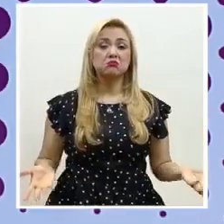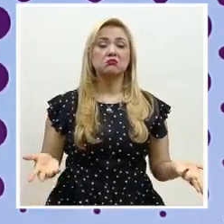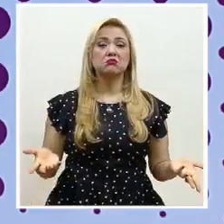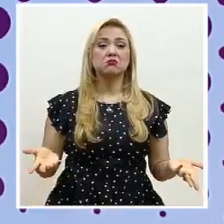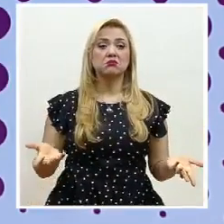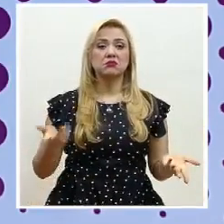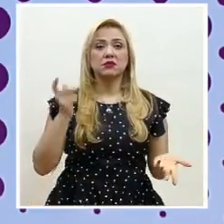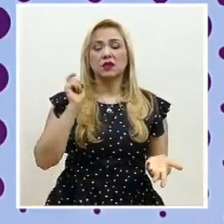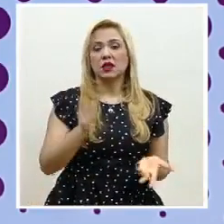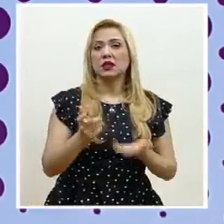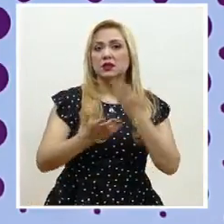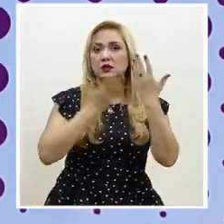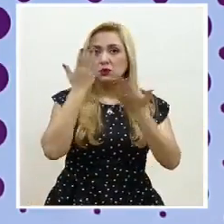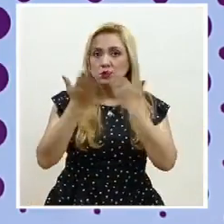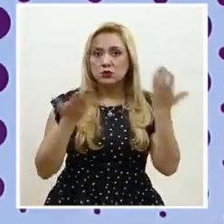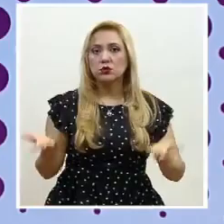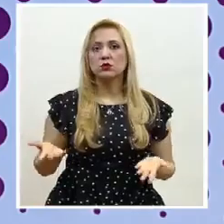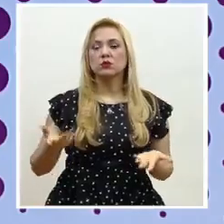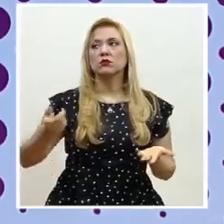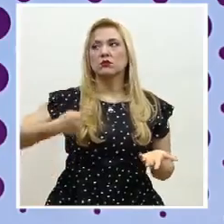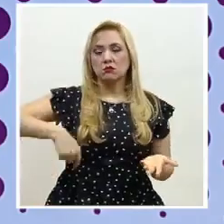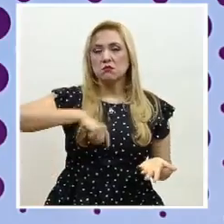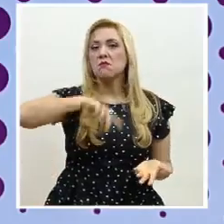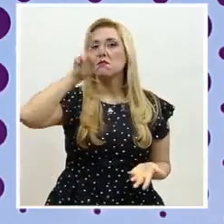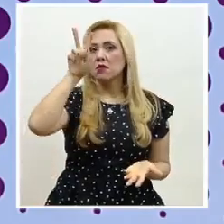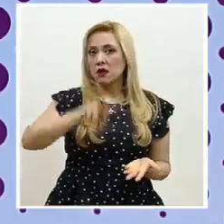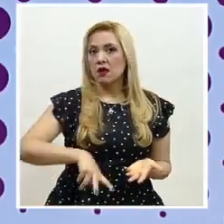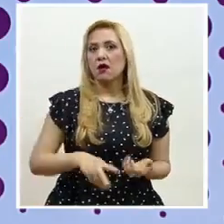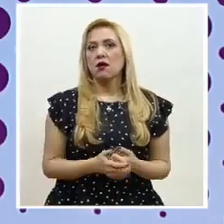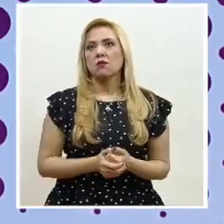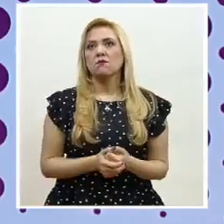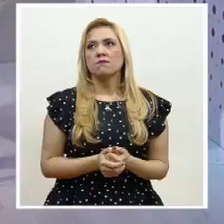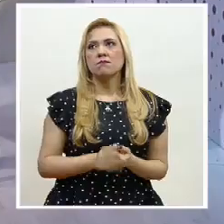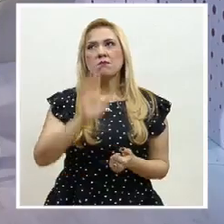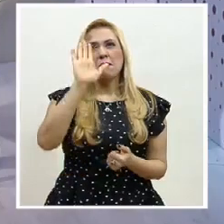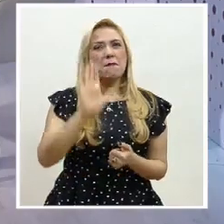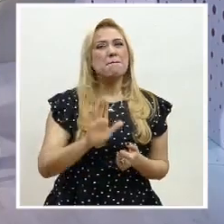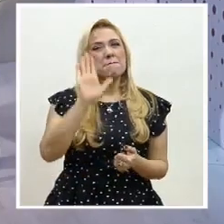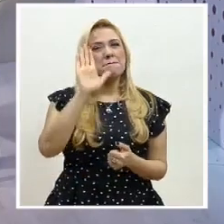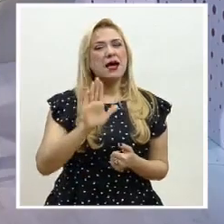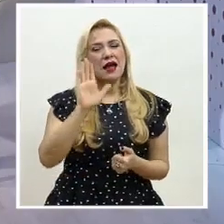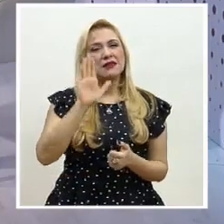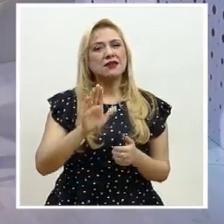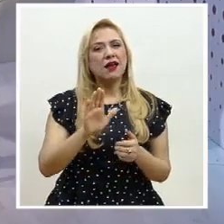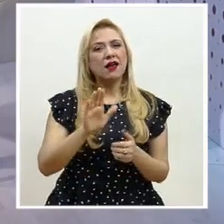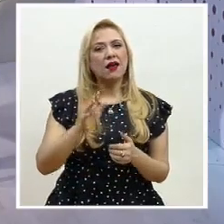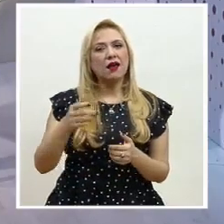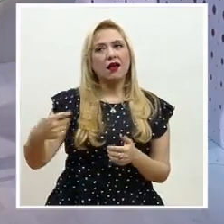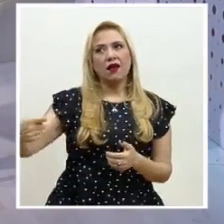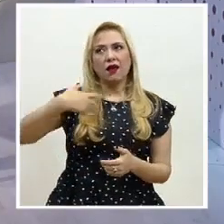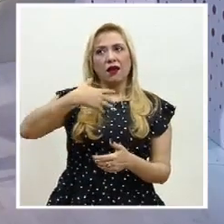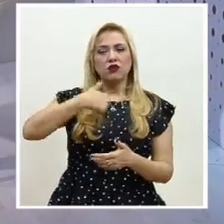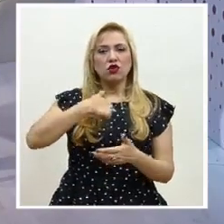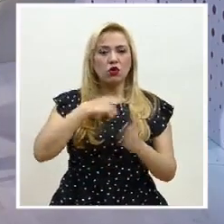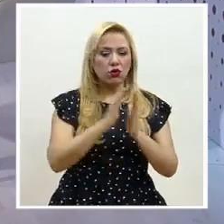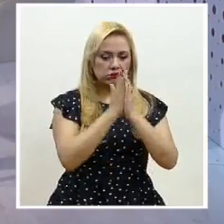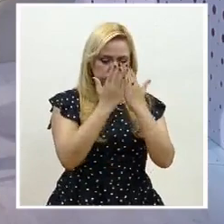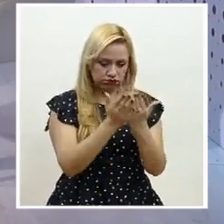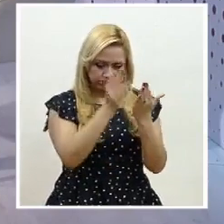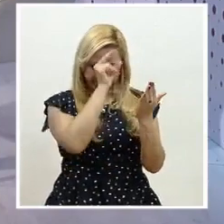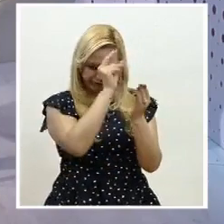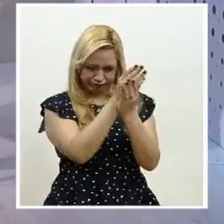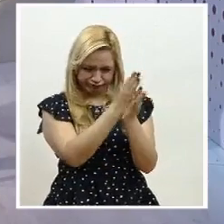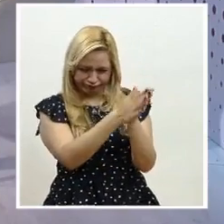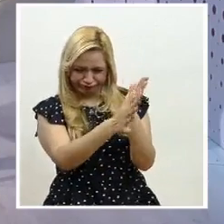estudio y que damos cuenta. Hemos sido sujeto también de una especie de mitología literaria. Yo recuerdo a un ex compañero secretario de Estudio y